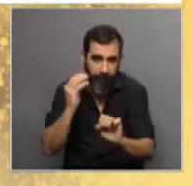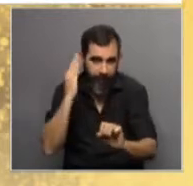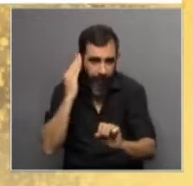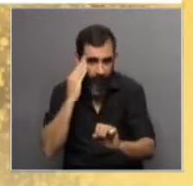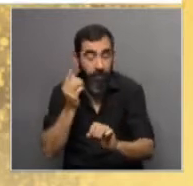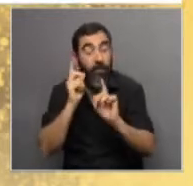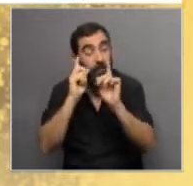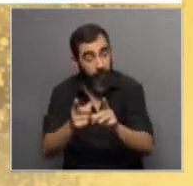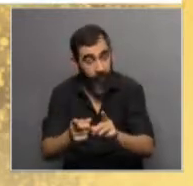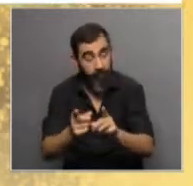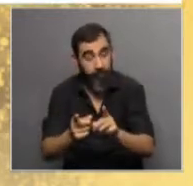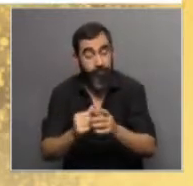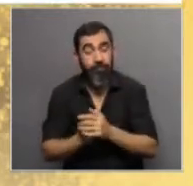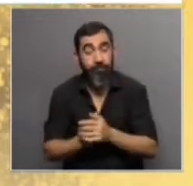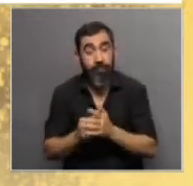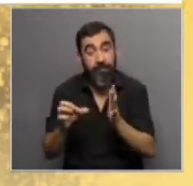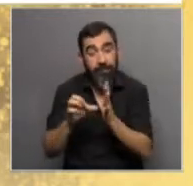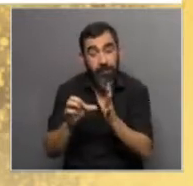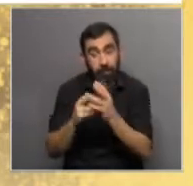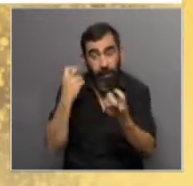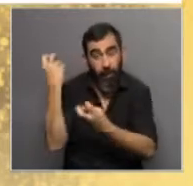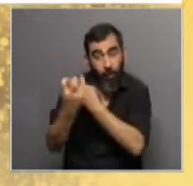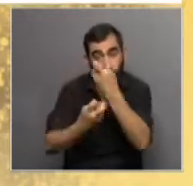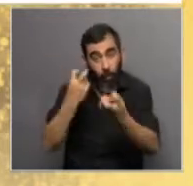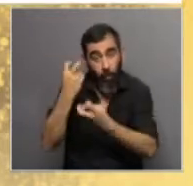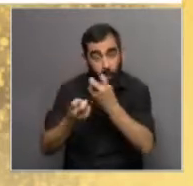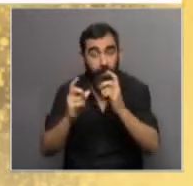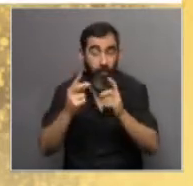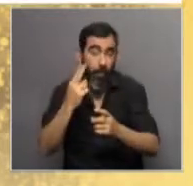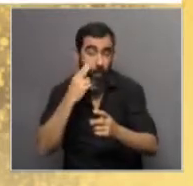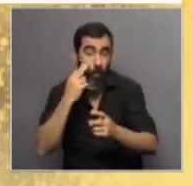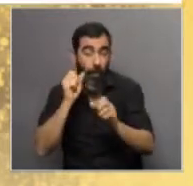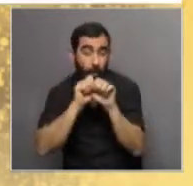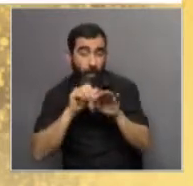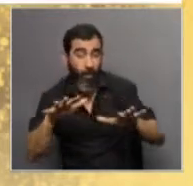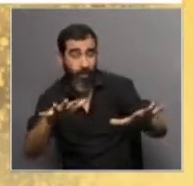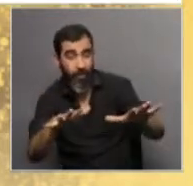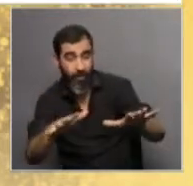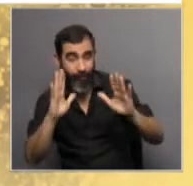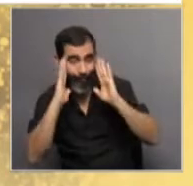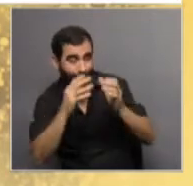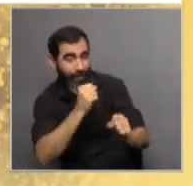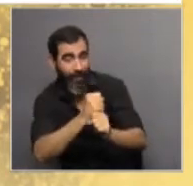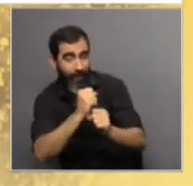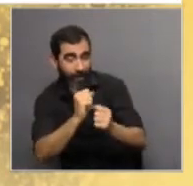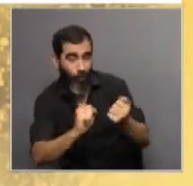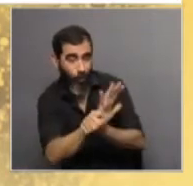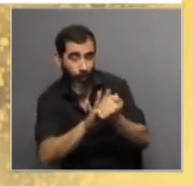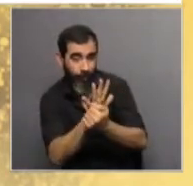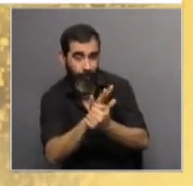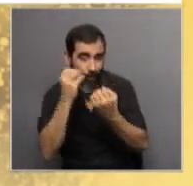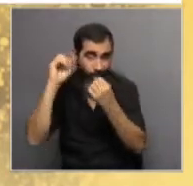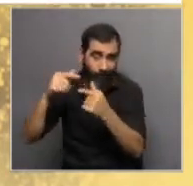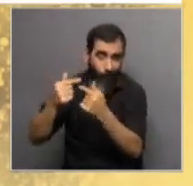también influyó en que nuestros sistemas de búsqueda fueron afectados por la propia pandemia, de modo que tenemos un ruido allí entre